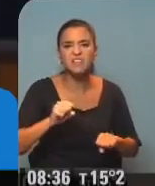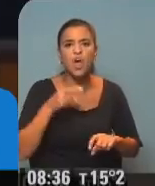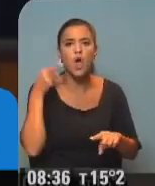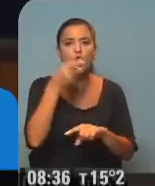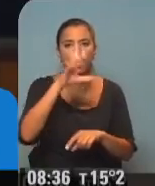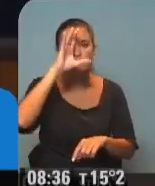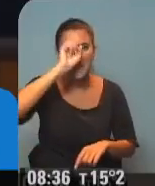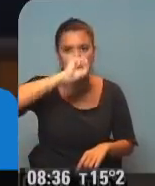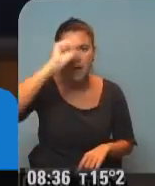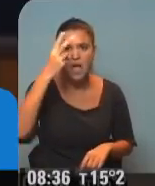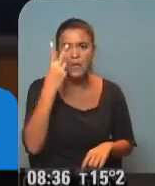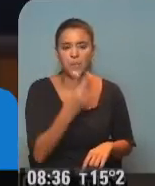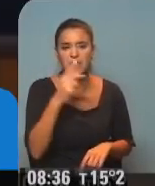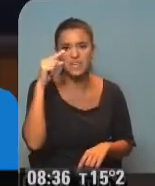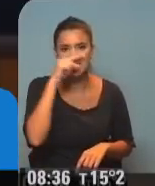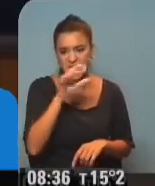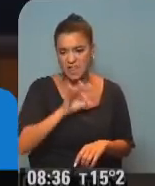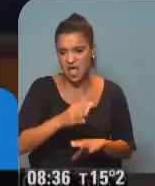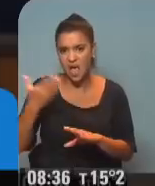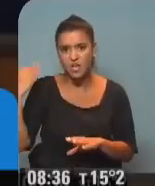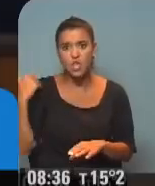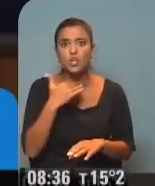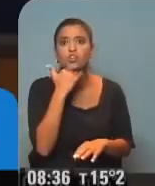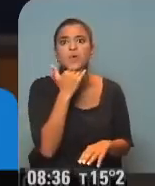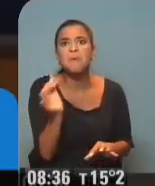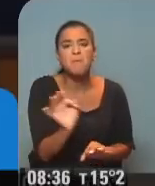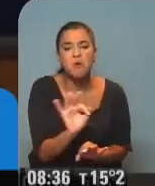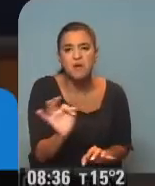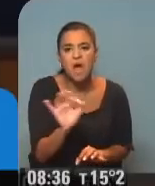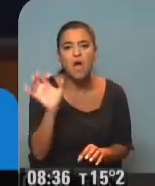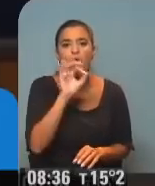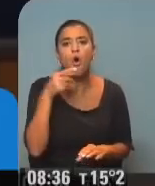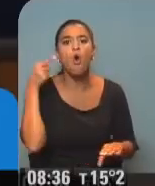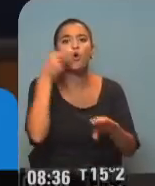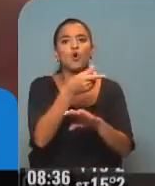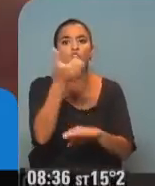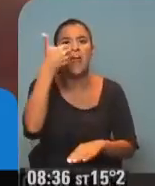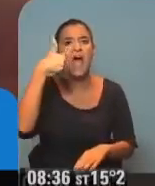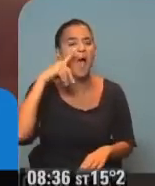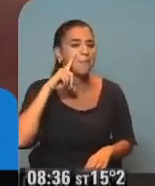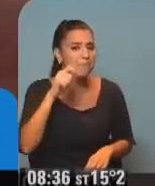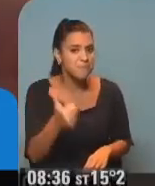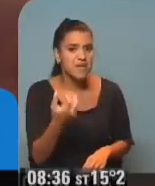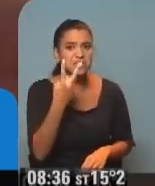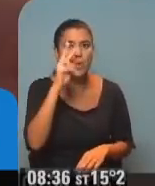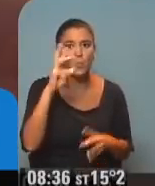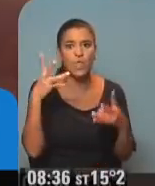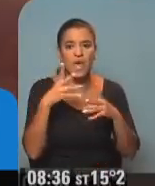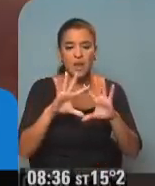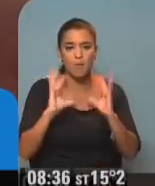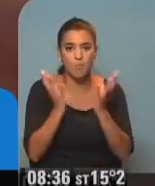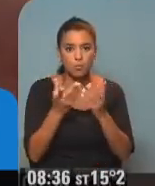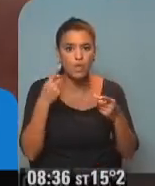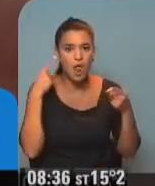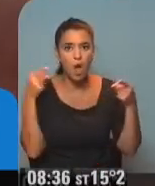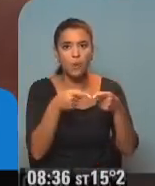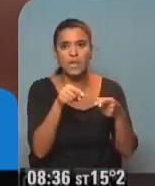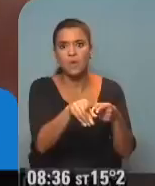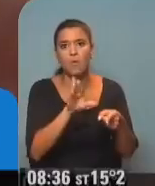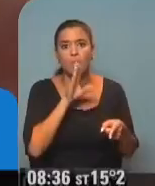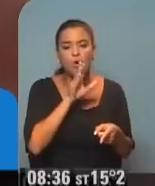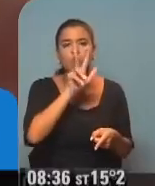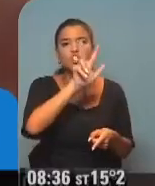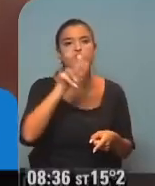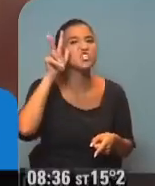embajada hace 27 años, del cual sabemos poco y nada, un atentado contra la AMIA, el más grave después de la Segunda Guerra Mundial, contra un objetivo judío, con